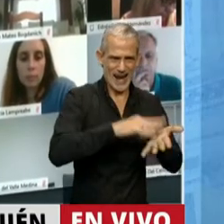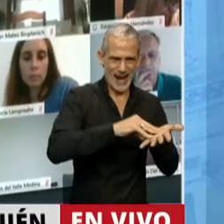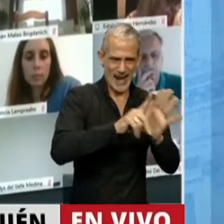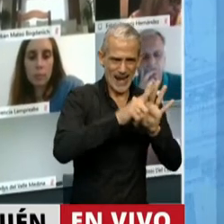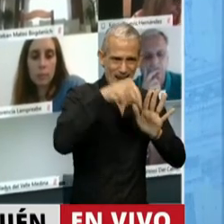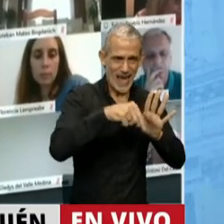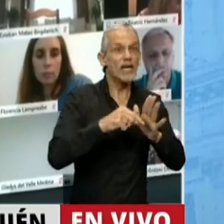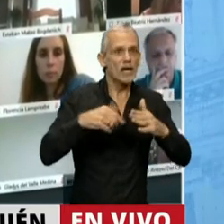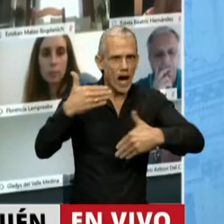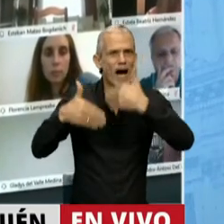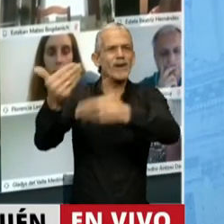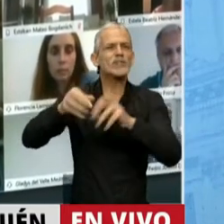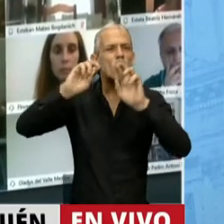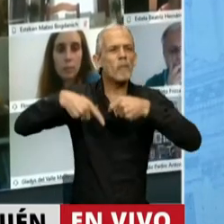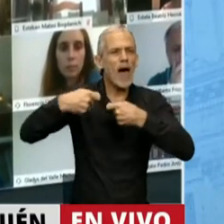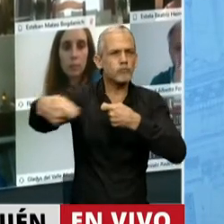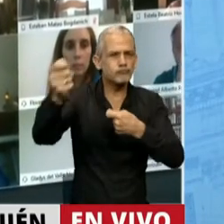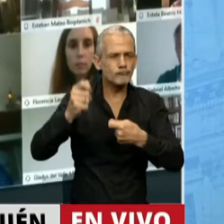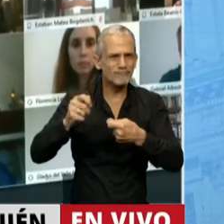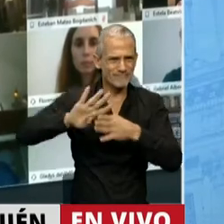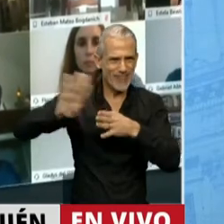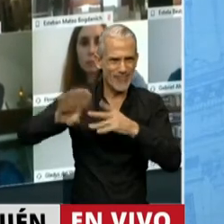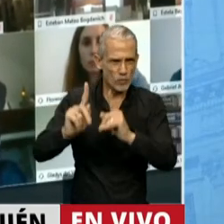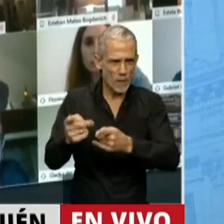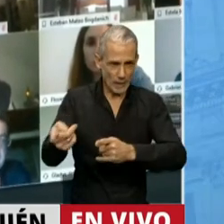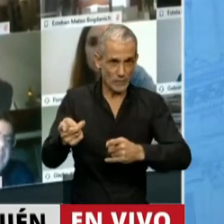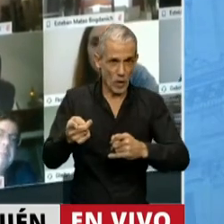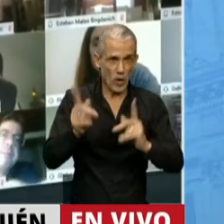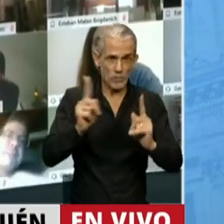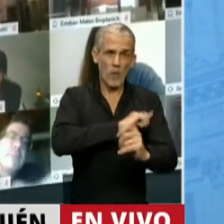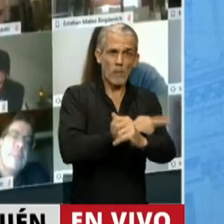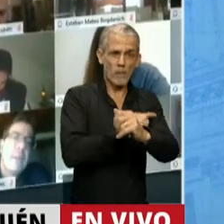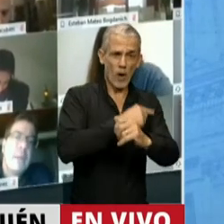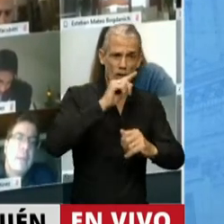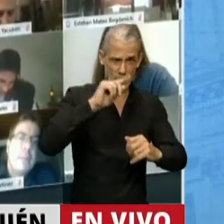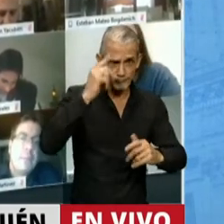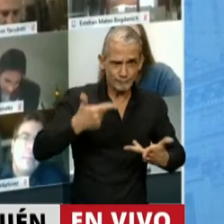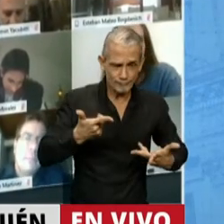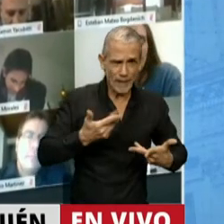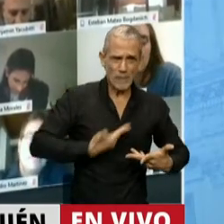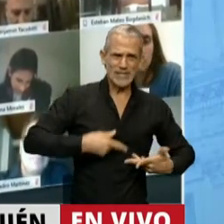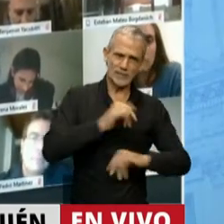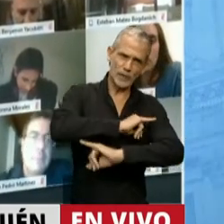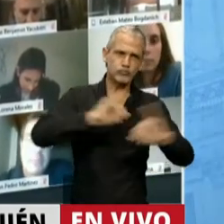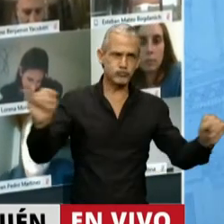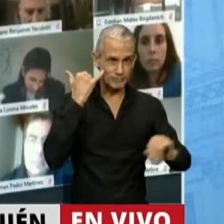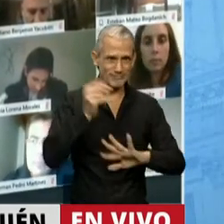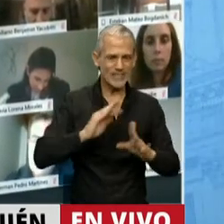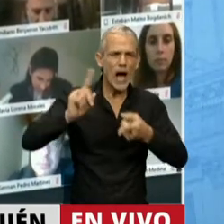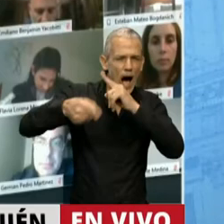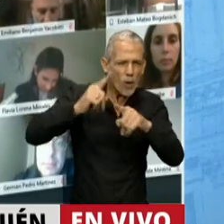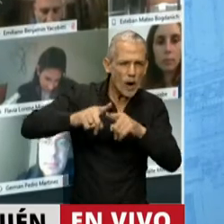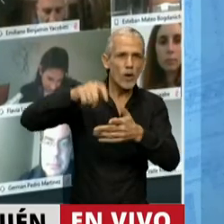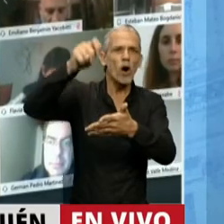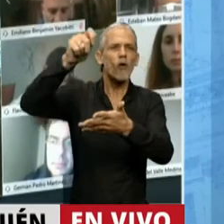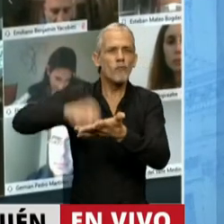la renegociación de la deuda, como acaba de anunciar el Poder Ejecutivo. El acuerdo alcanzado con los